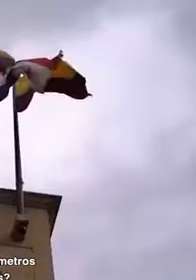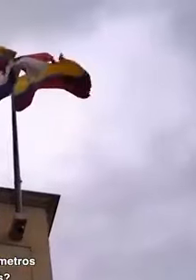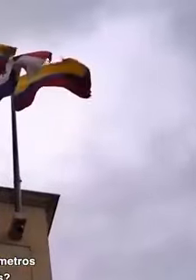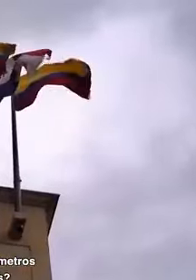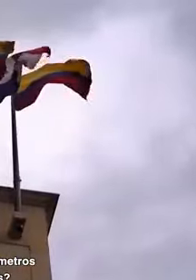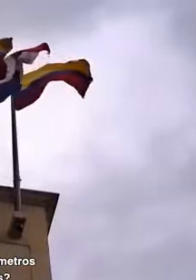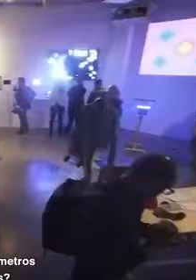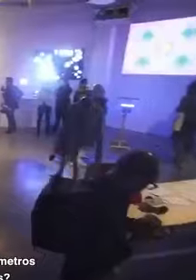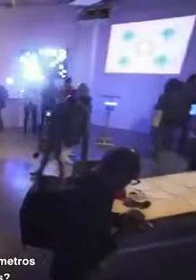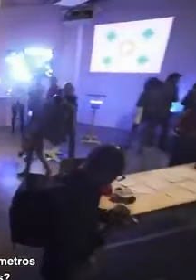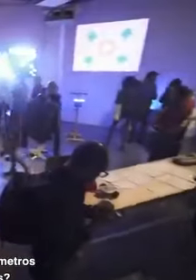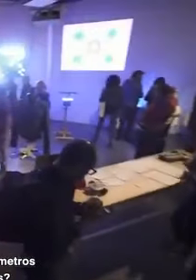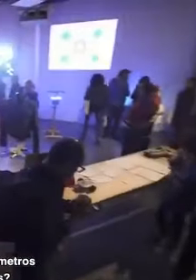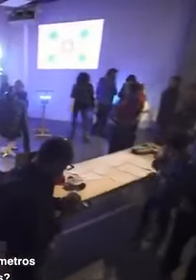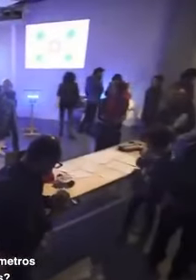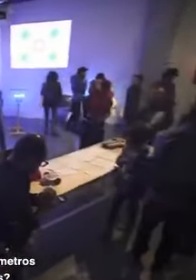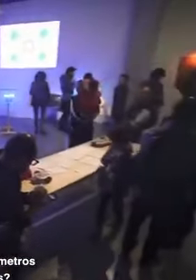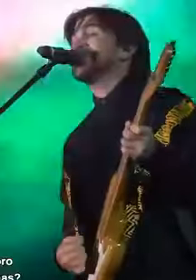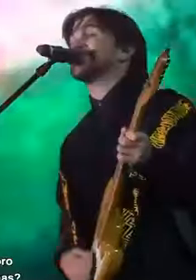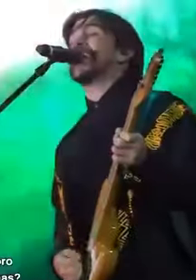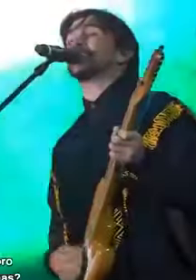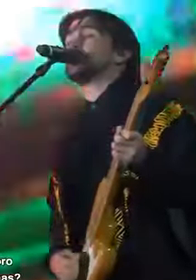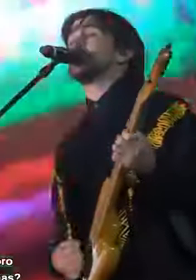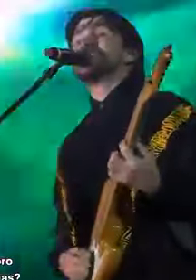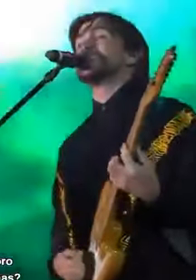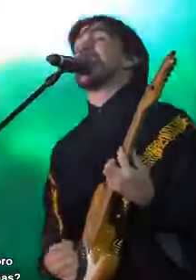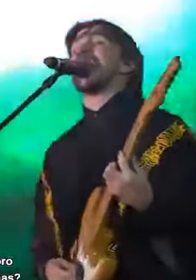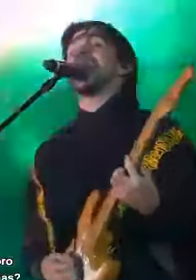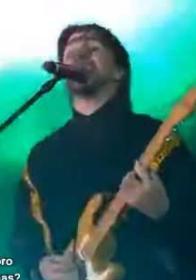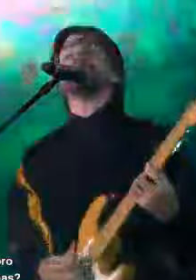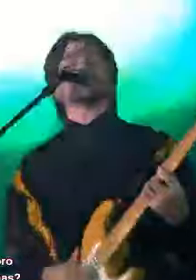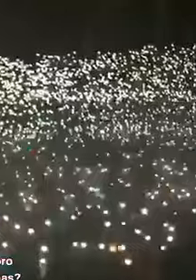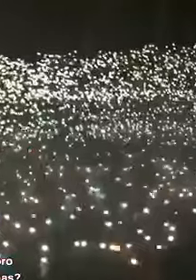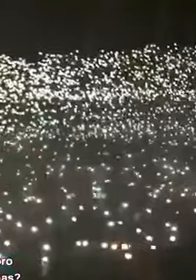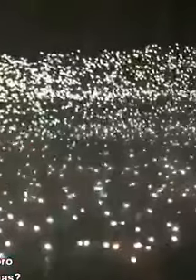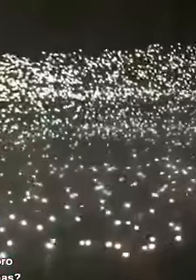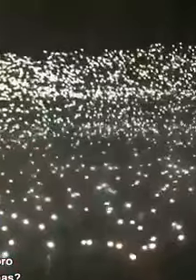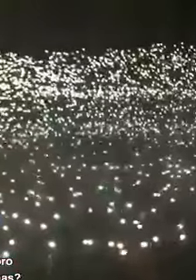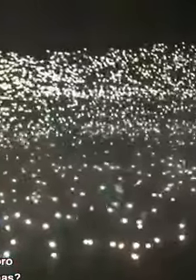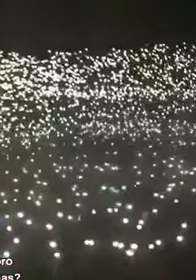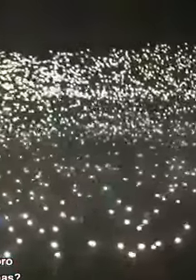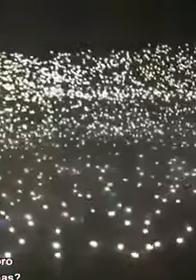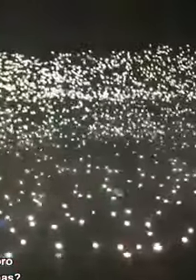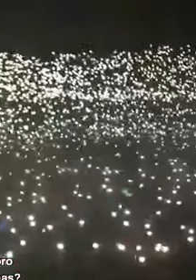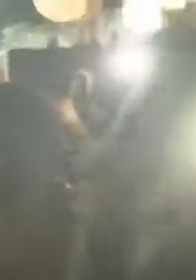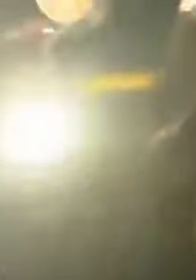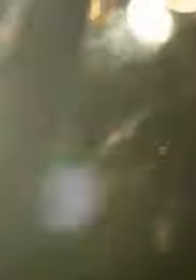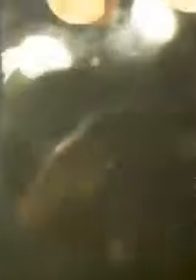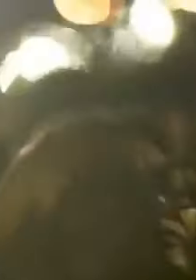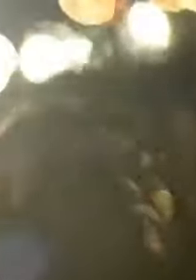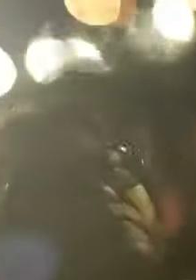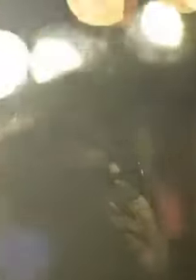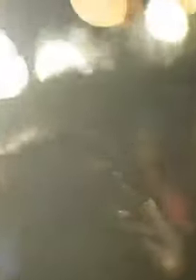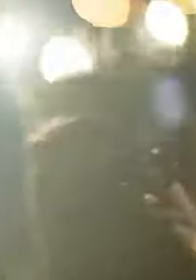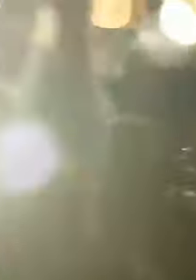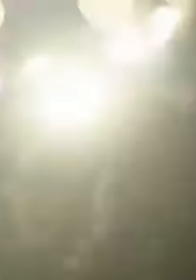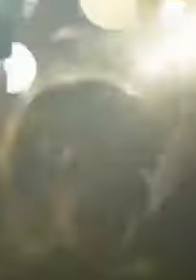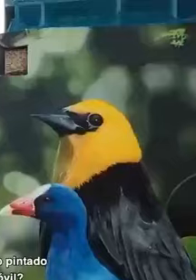¿Para qué miles de metros en exposiciones? ¿Para qué un coro de 351 mil personas? ¿Para